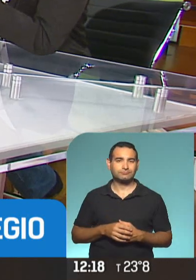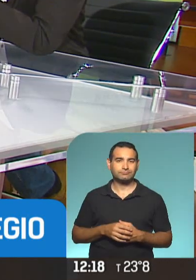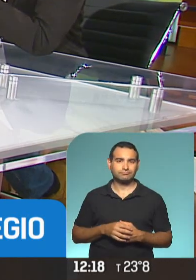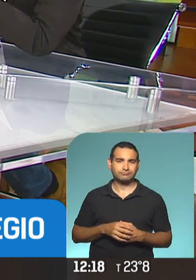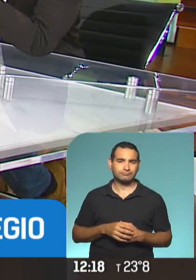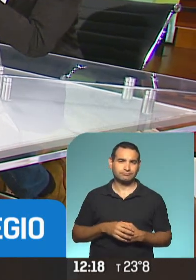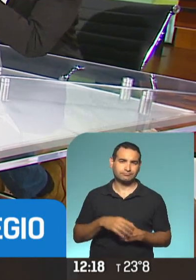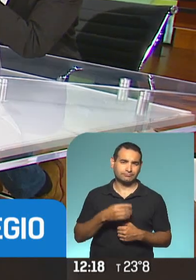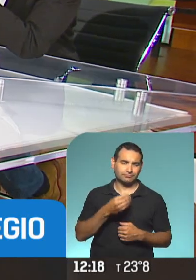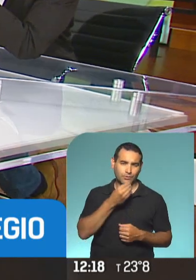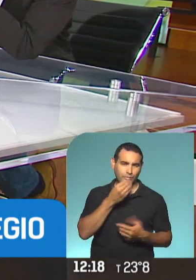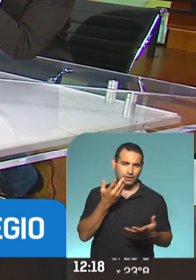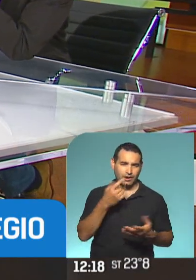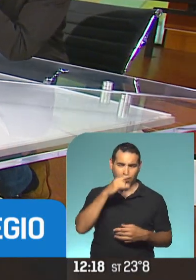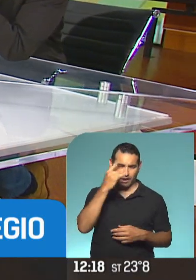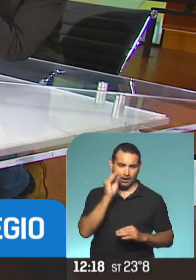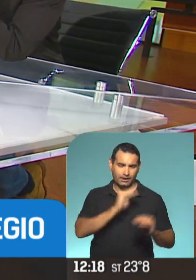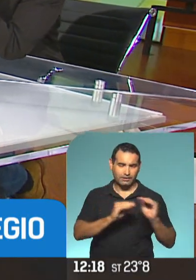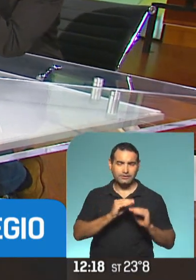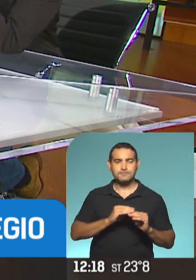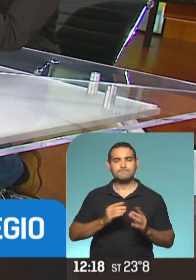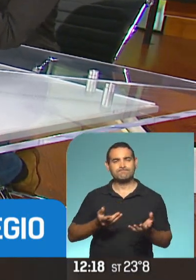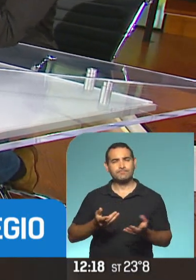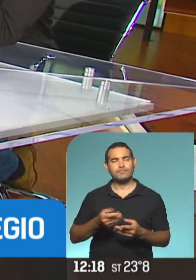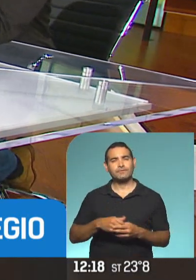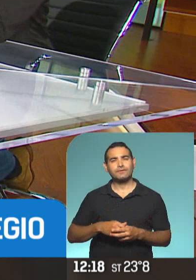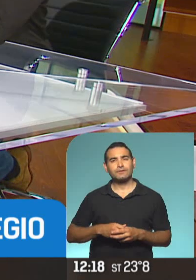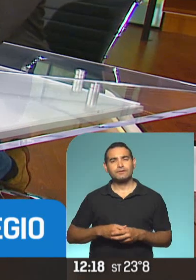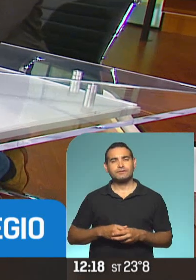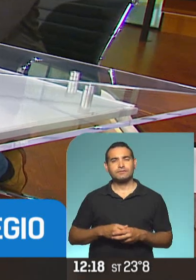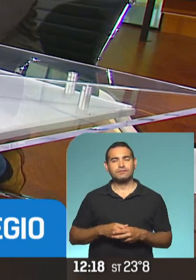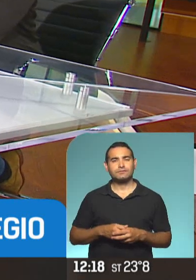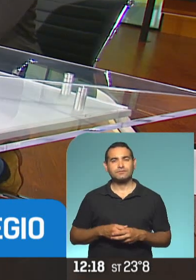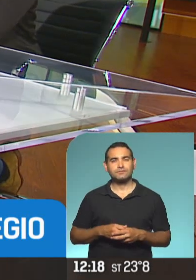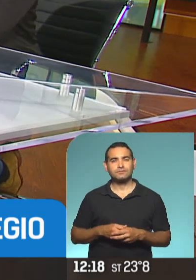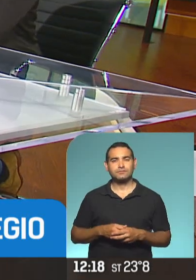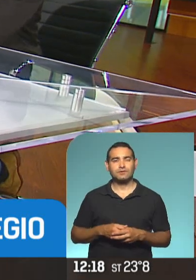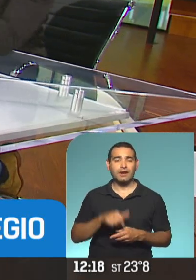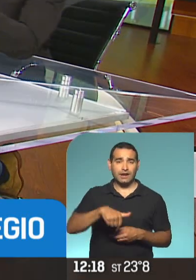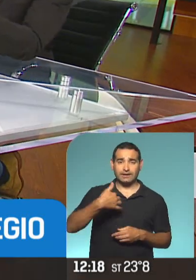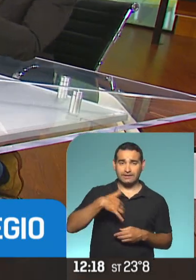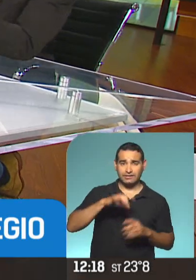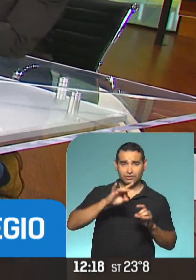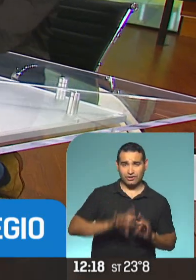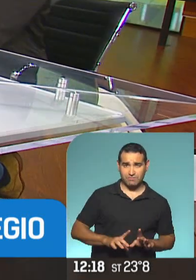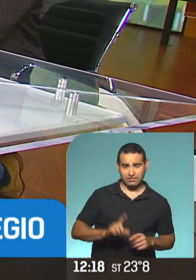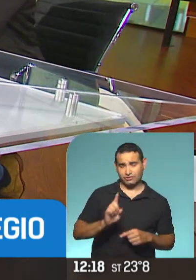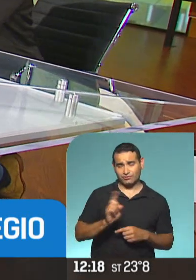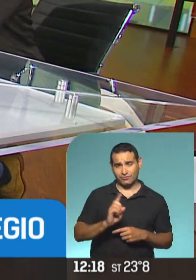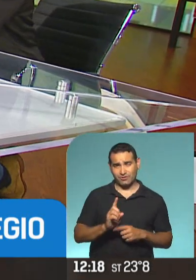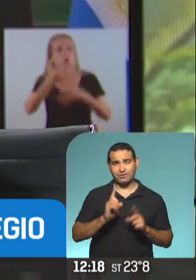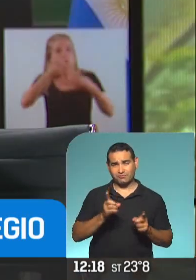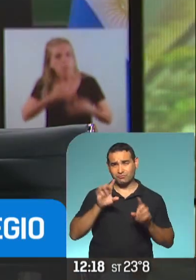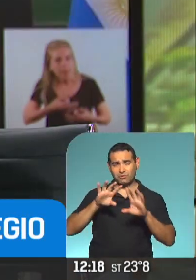pura espuma eso, ¿no? Así que creo que también falta, pero también agreguemos algo, no solamente pasó en la Argentina, en el interior y No. acá, pasó